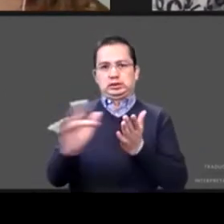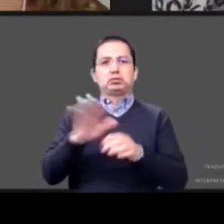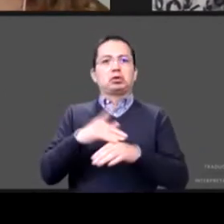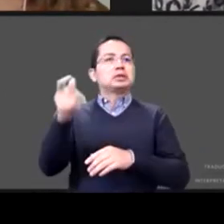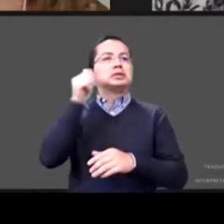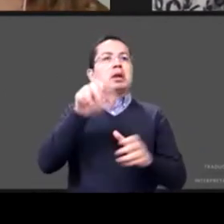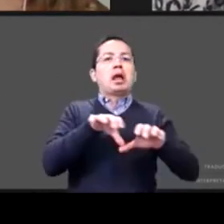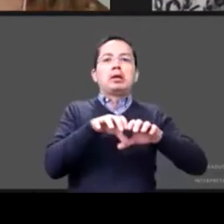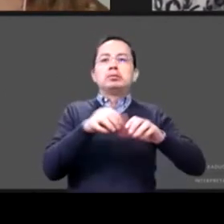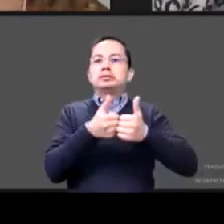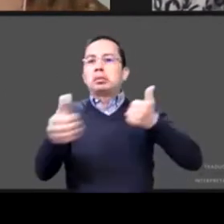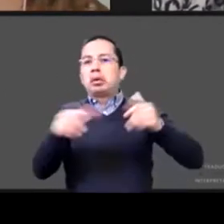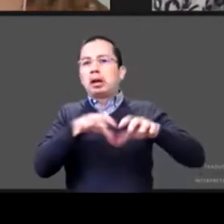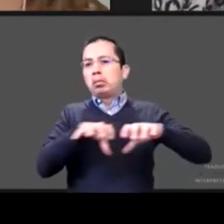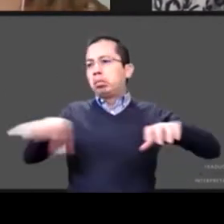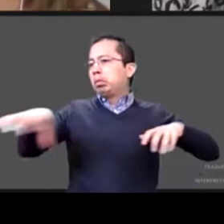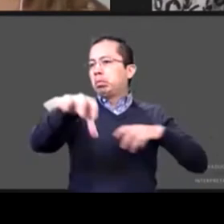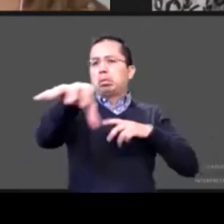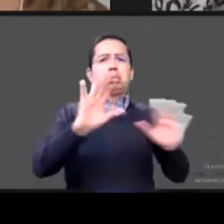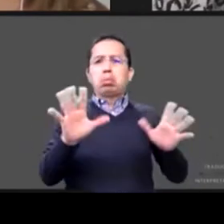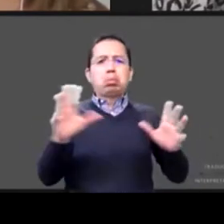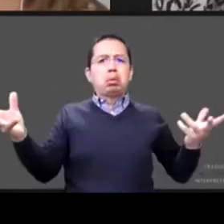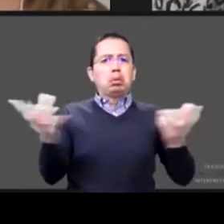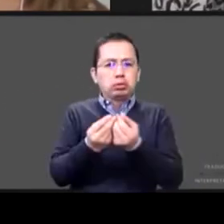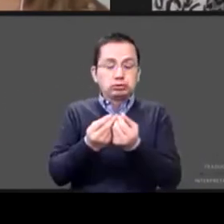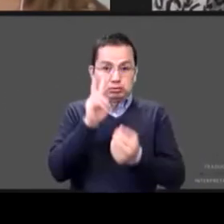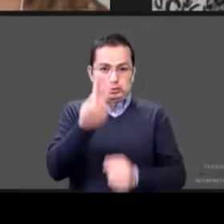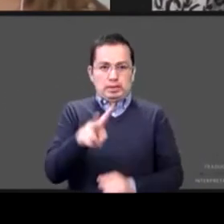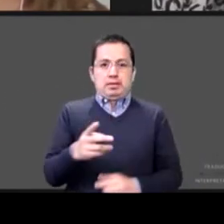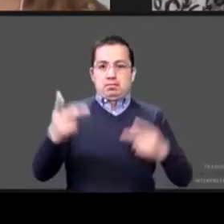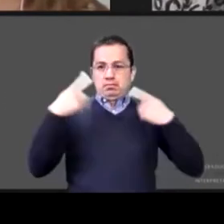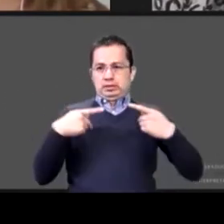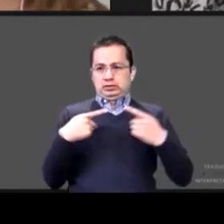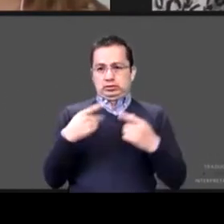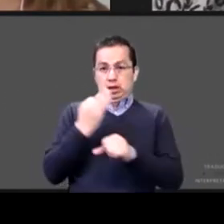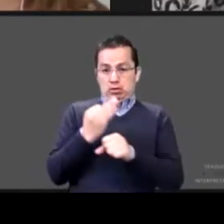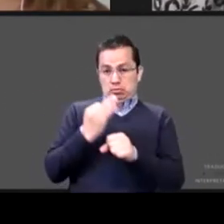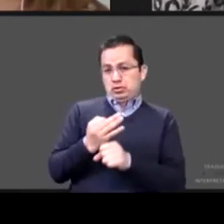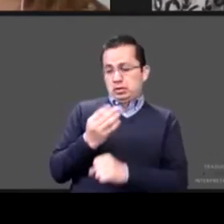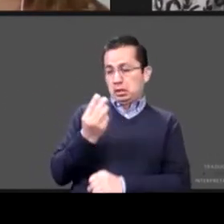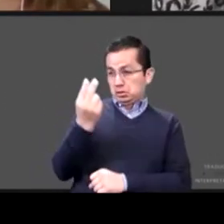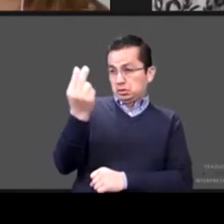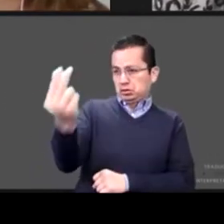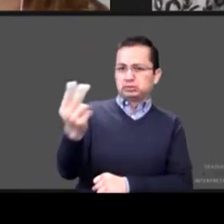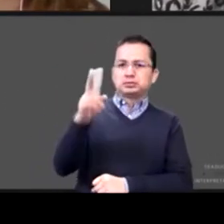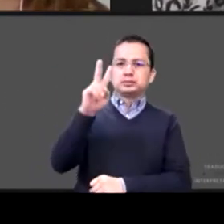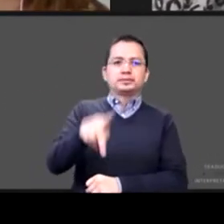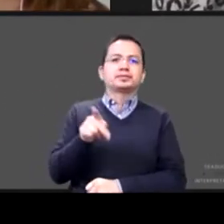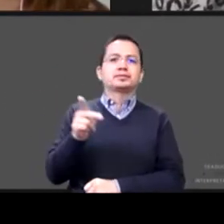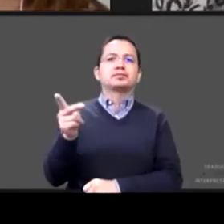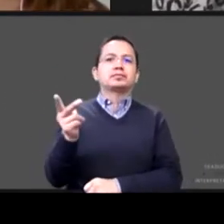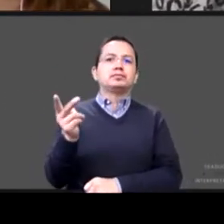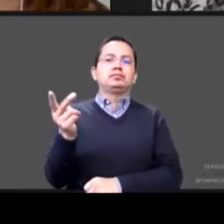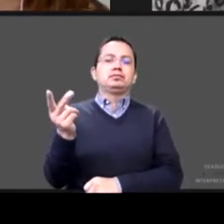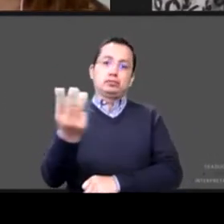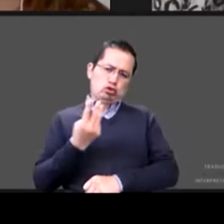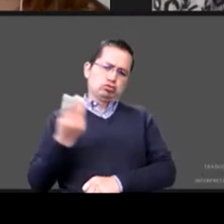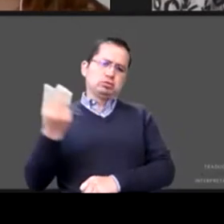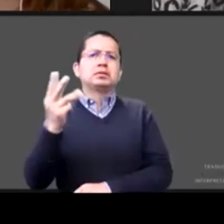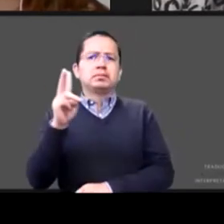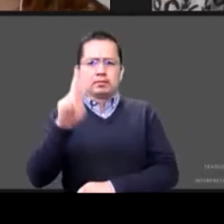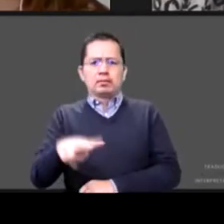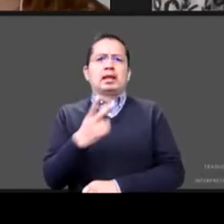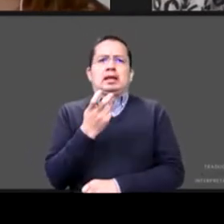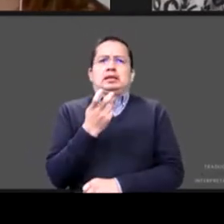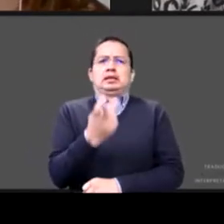menos están ahorita en este panel, pues tienen, quizás así tenemos esa particularidad